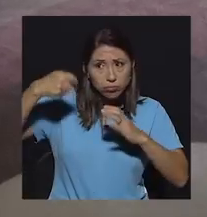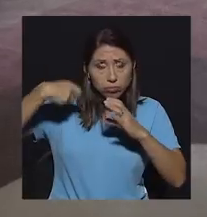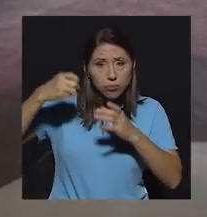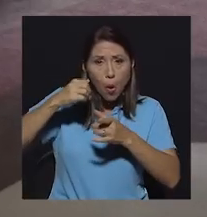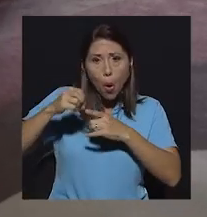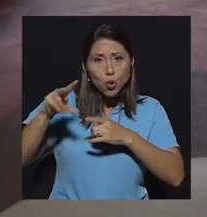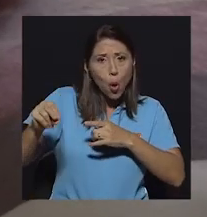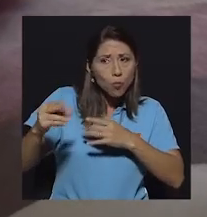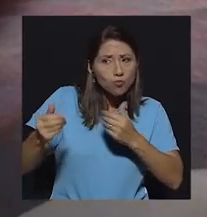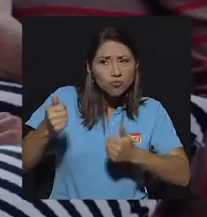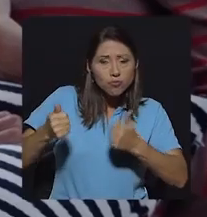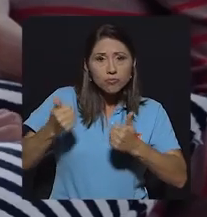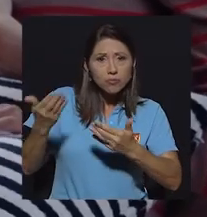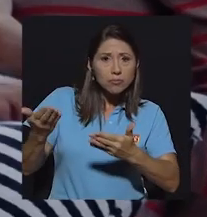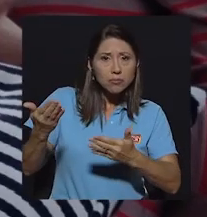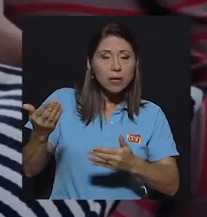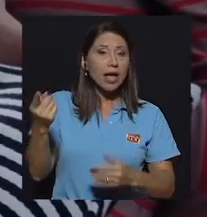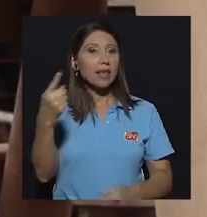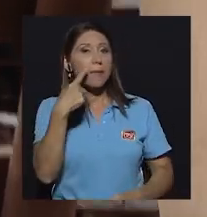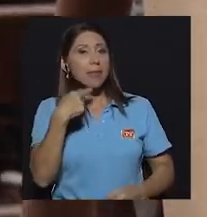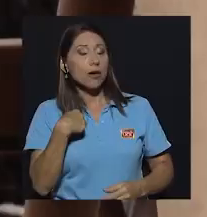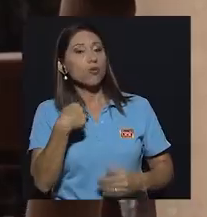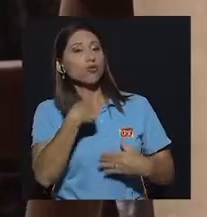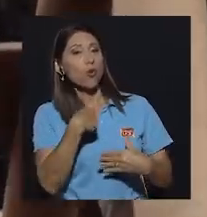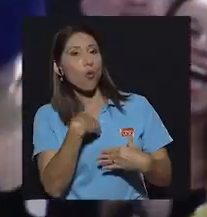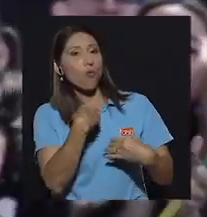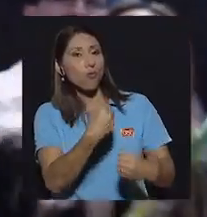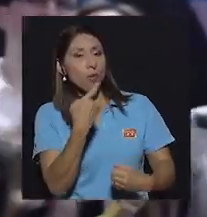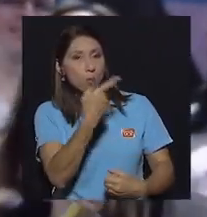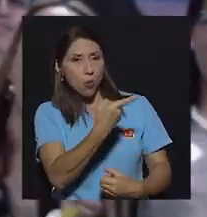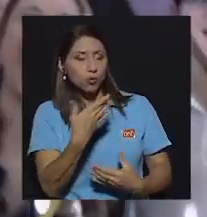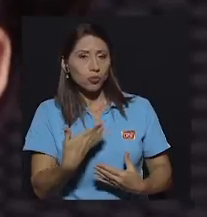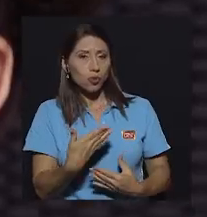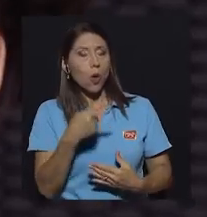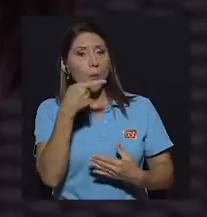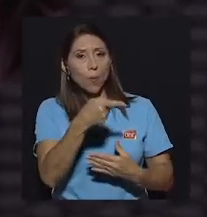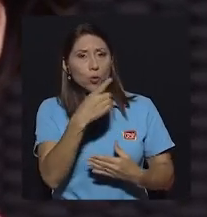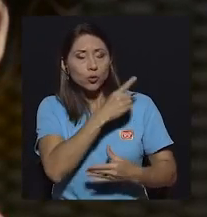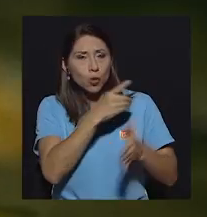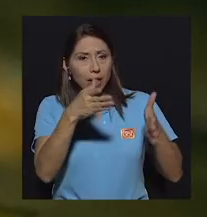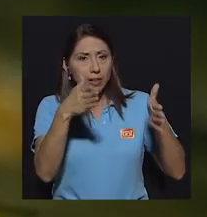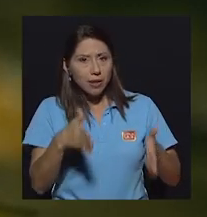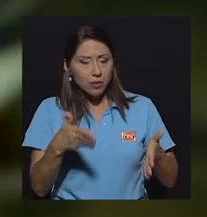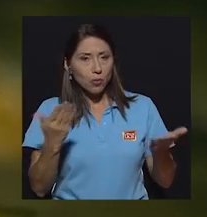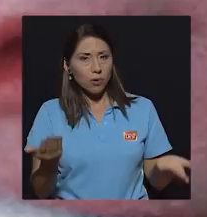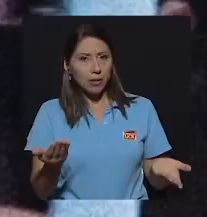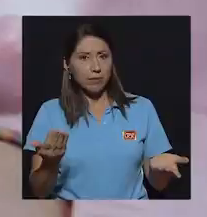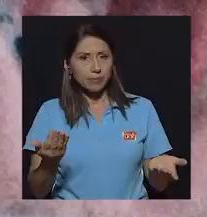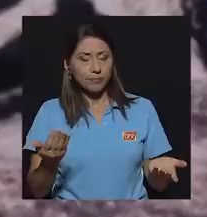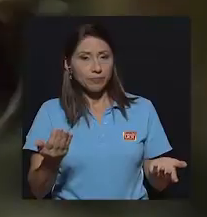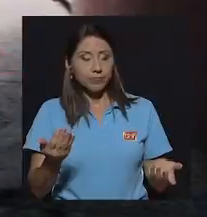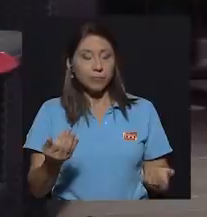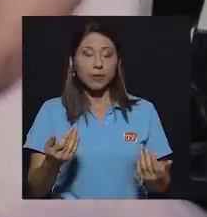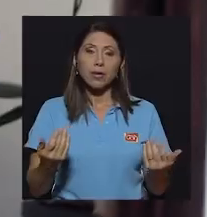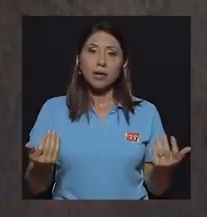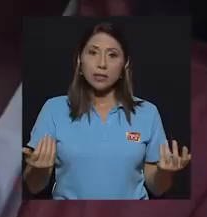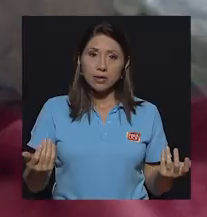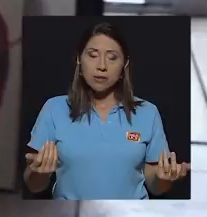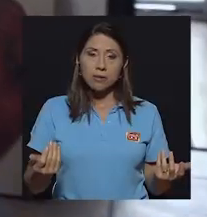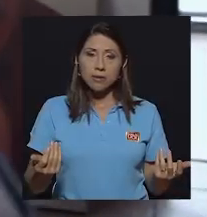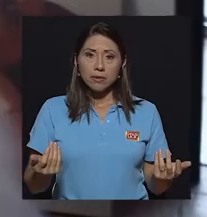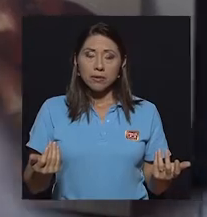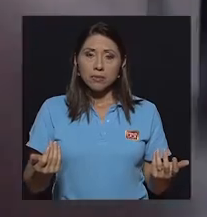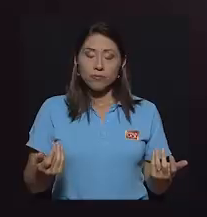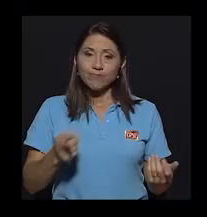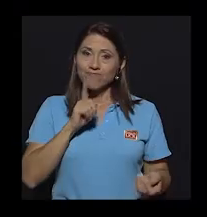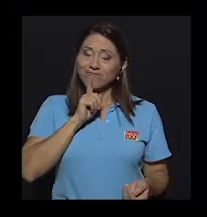filme, o sí, filme, pues yo tengo una dirección concreta, ¿verdad? Pero te pasó la responsabilidad. Más bien me pasó